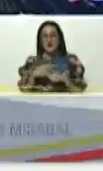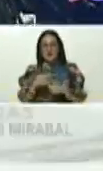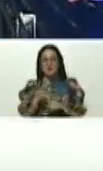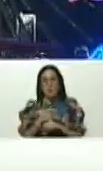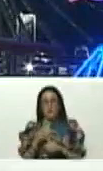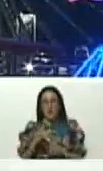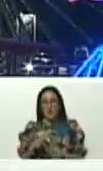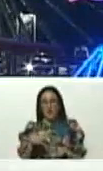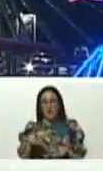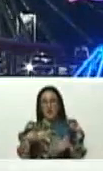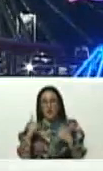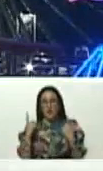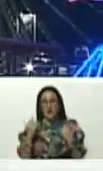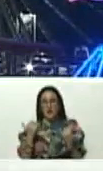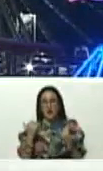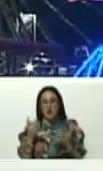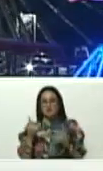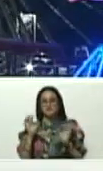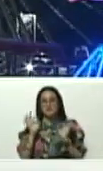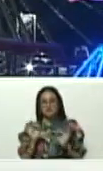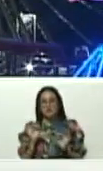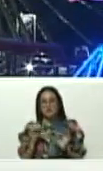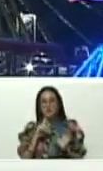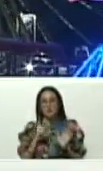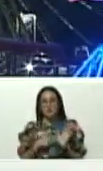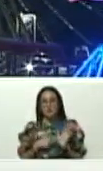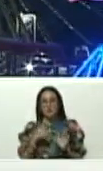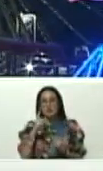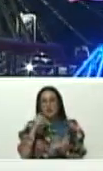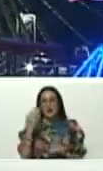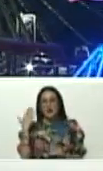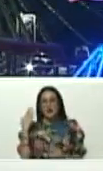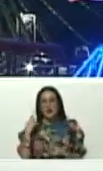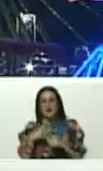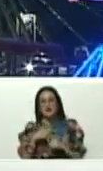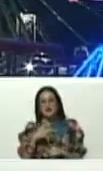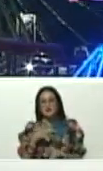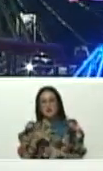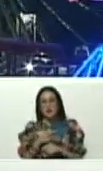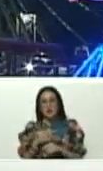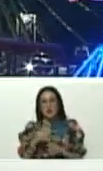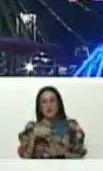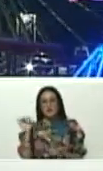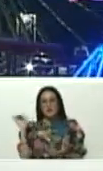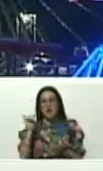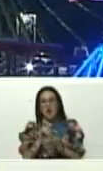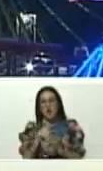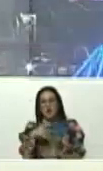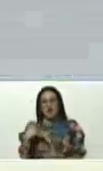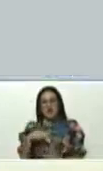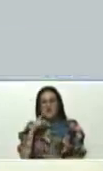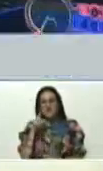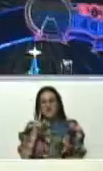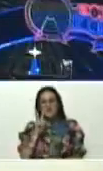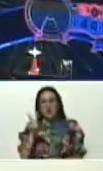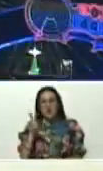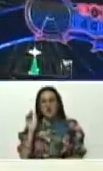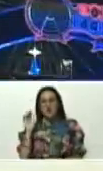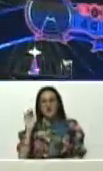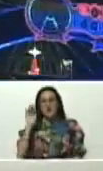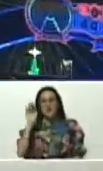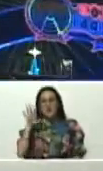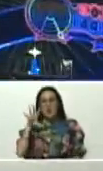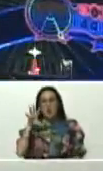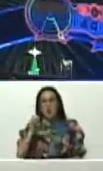lo ha concretado, presidente. El propio Carneiro en el año 2019 viajó a China, vio el futuro, compró